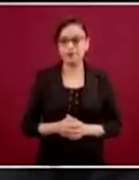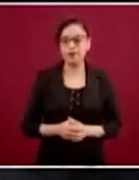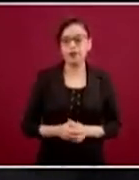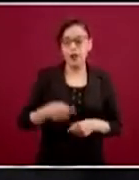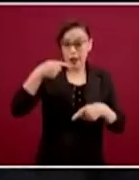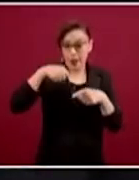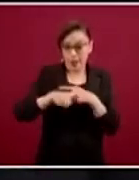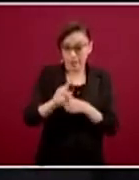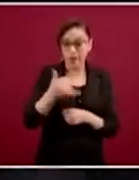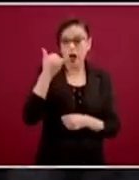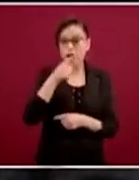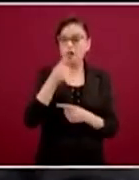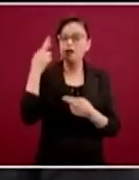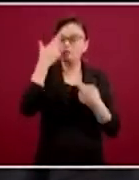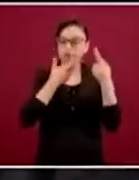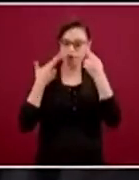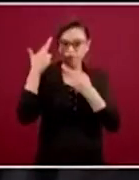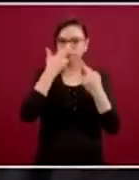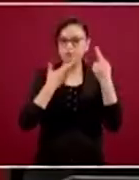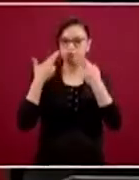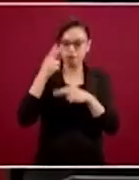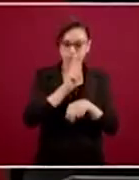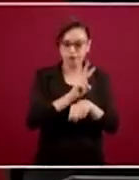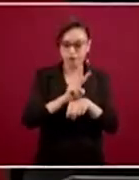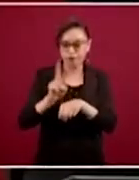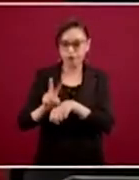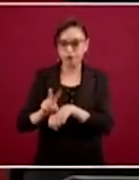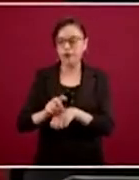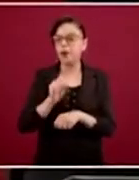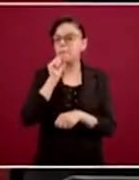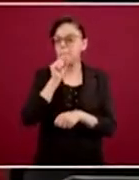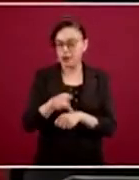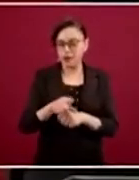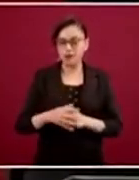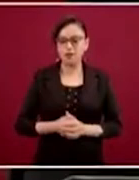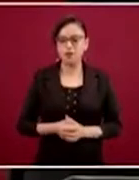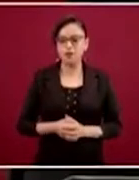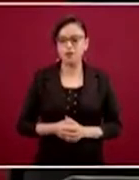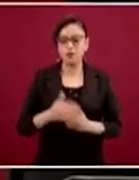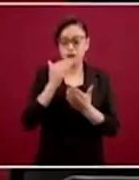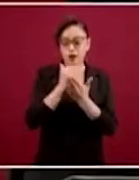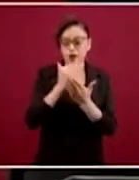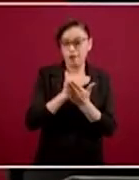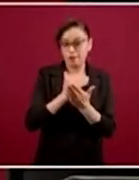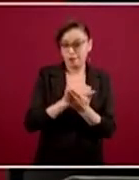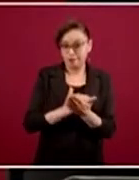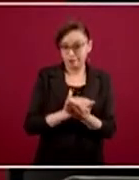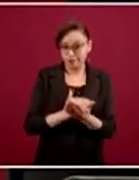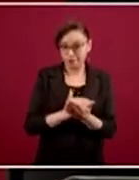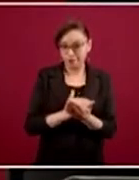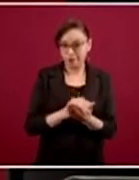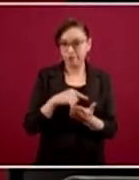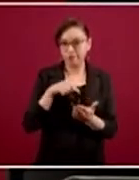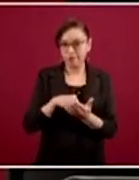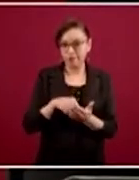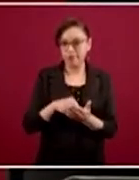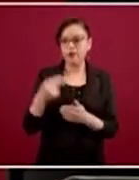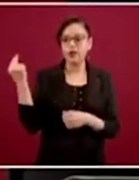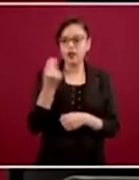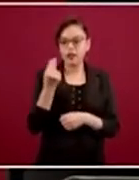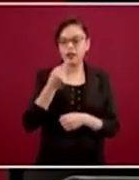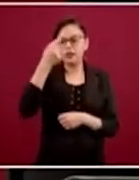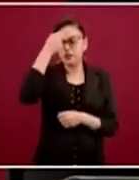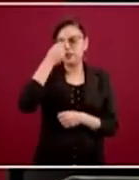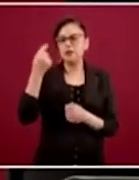en conclusión la guía será utilizada cuando se tengan los recursos terapéuticos sobrepasados como dije al